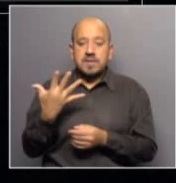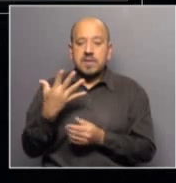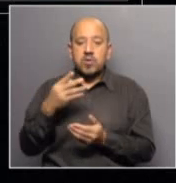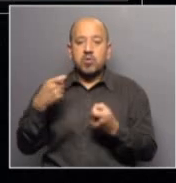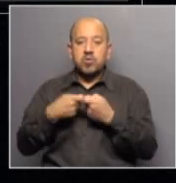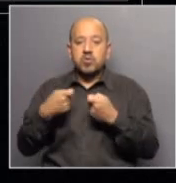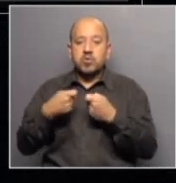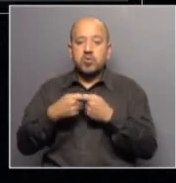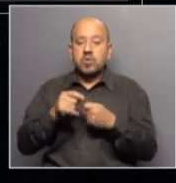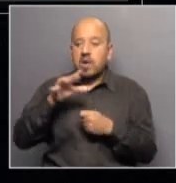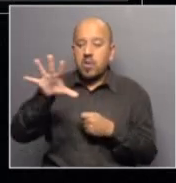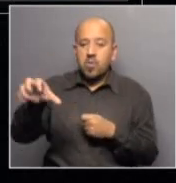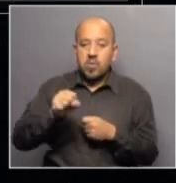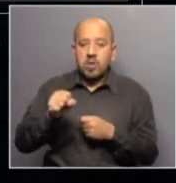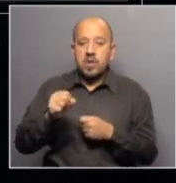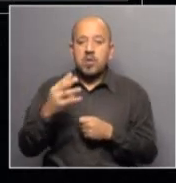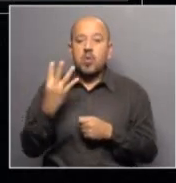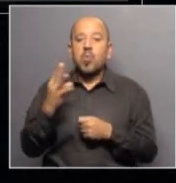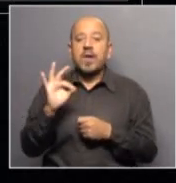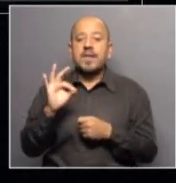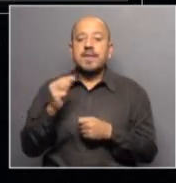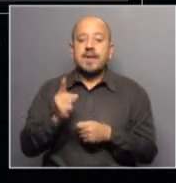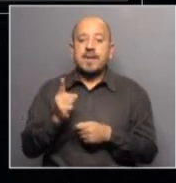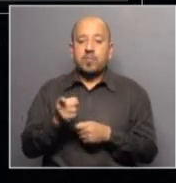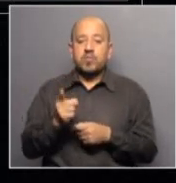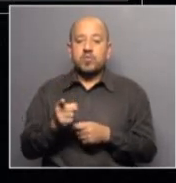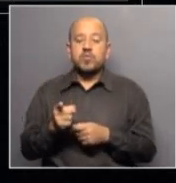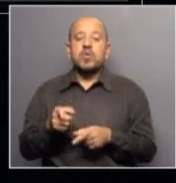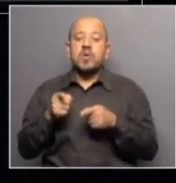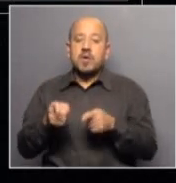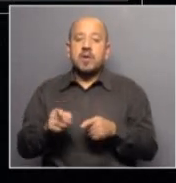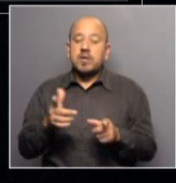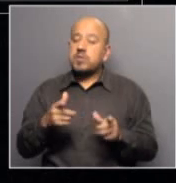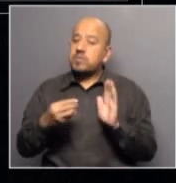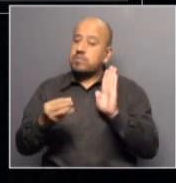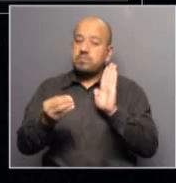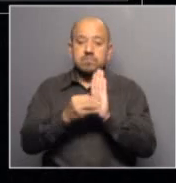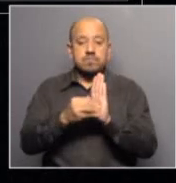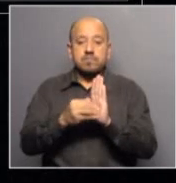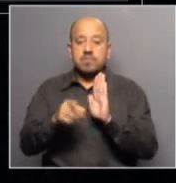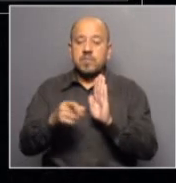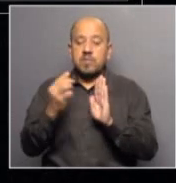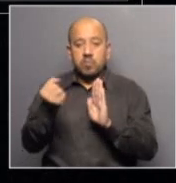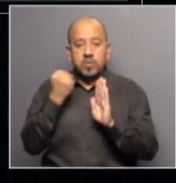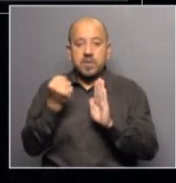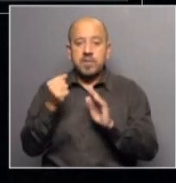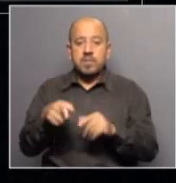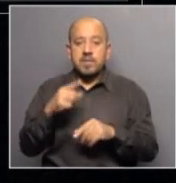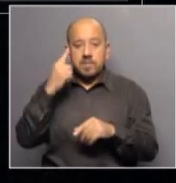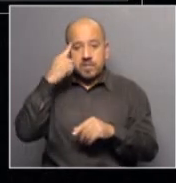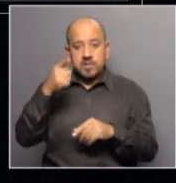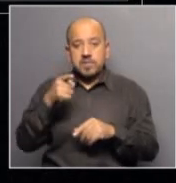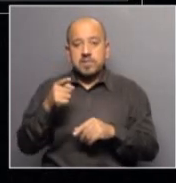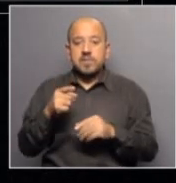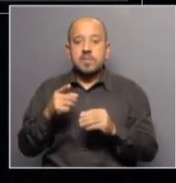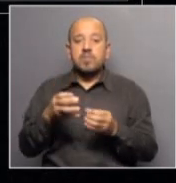ese espacio a retirar los 40 gramos. Eso también es una condición, es relevante al momento de pensar el modelo de